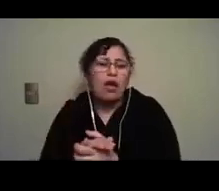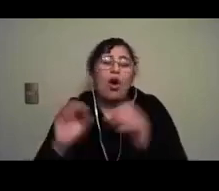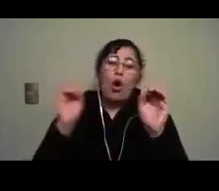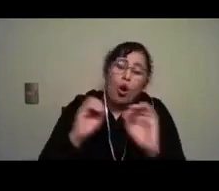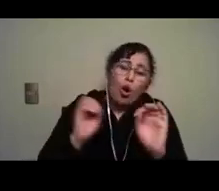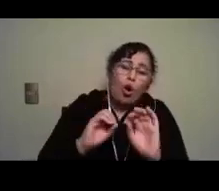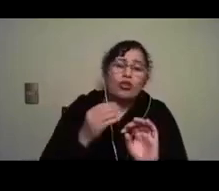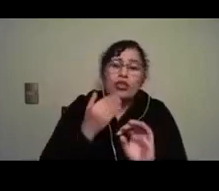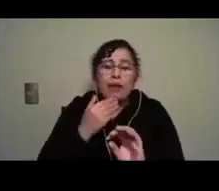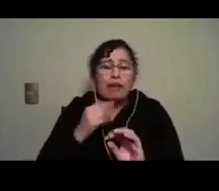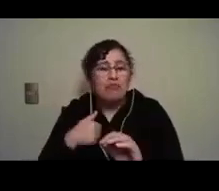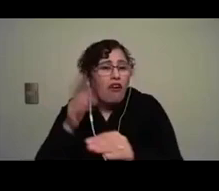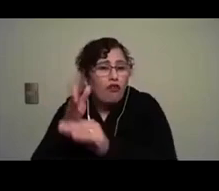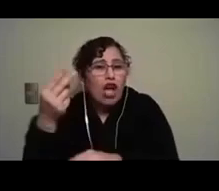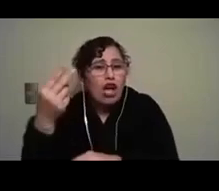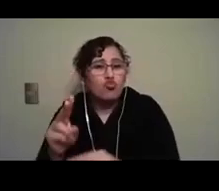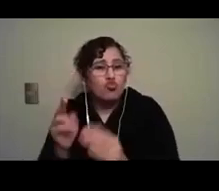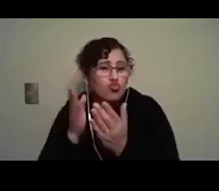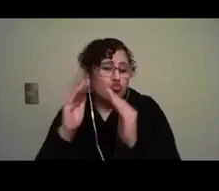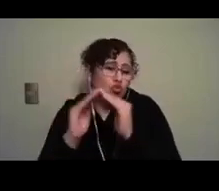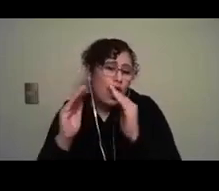utiliza diferentes estrategias.